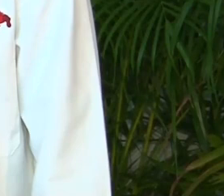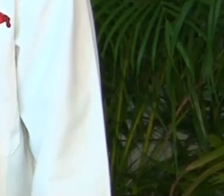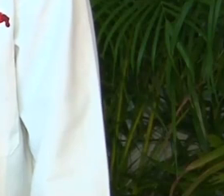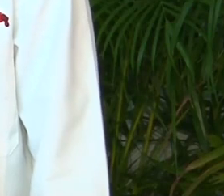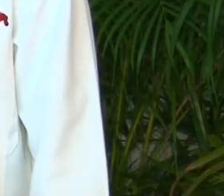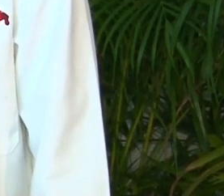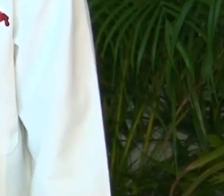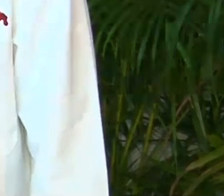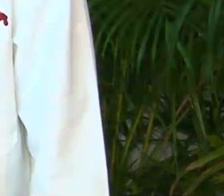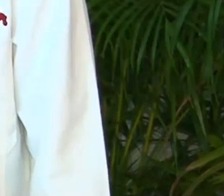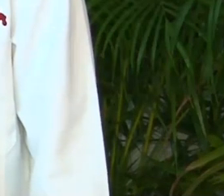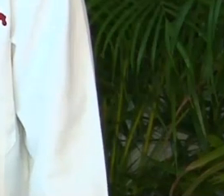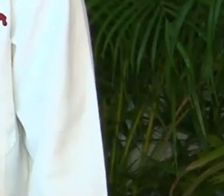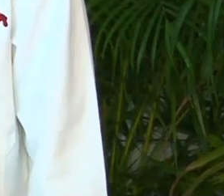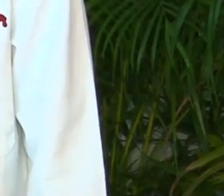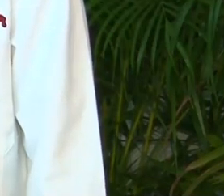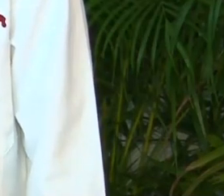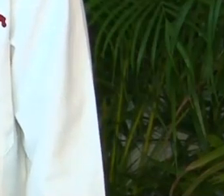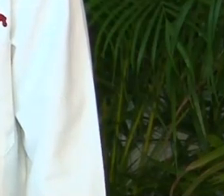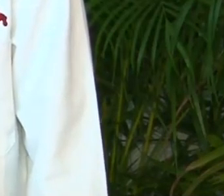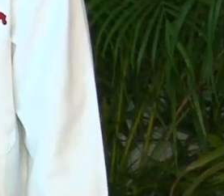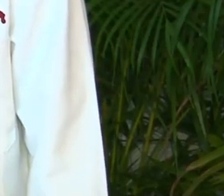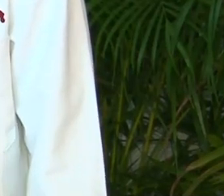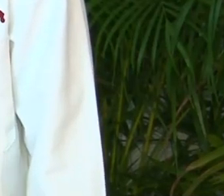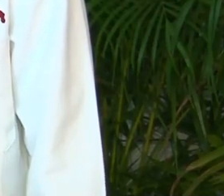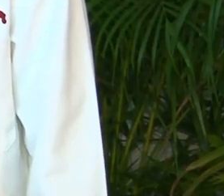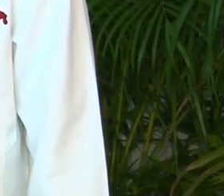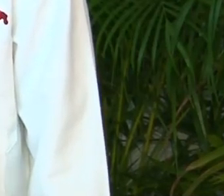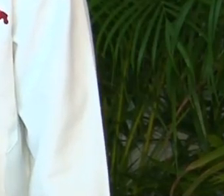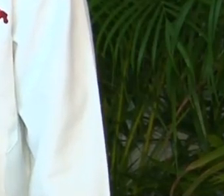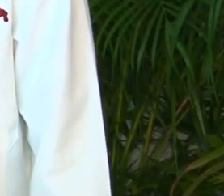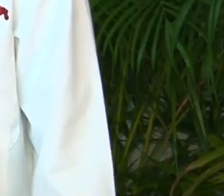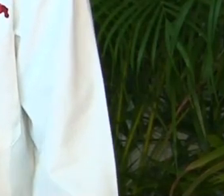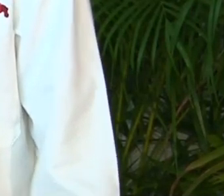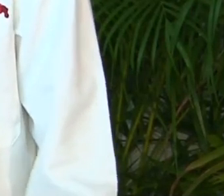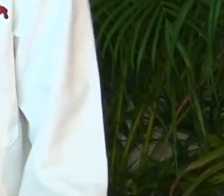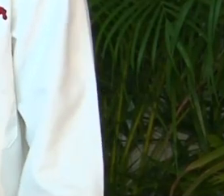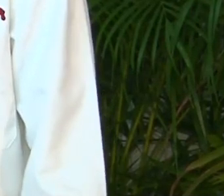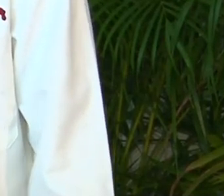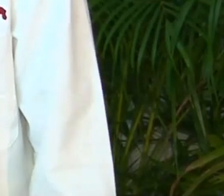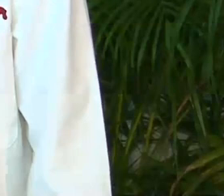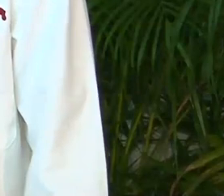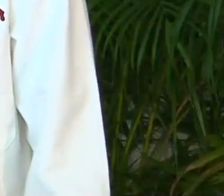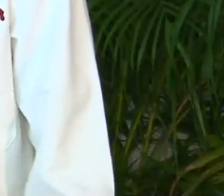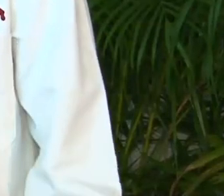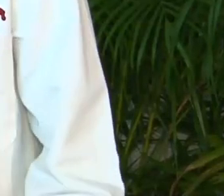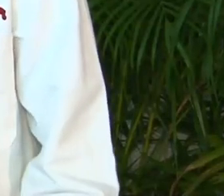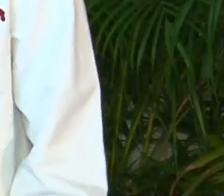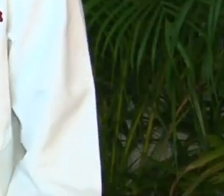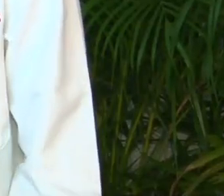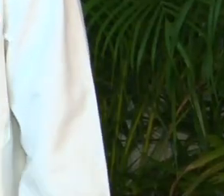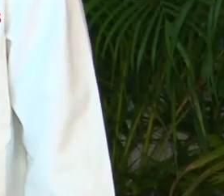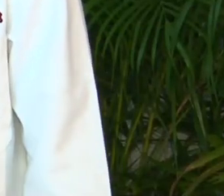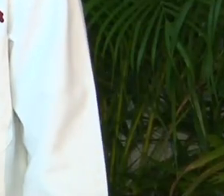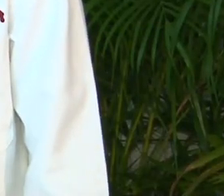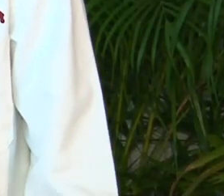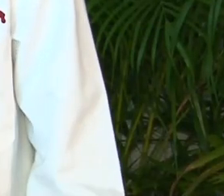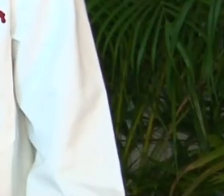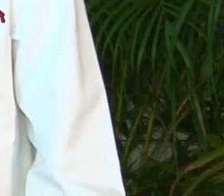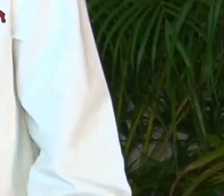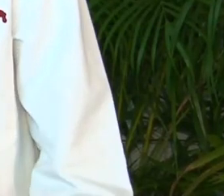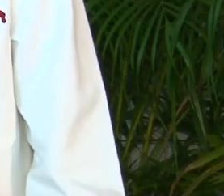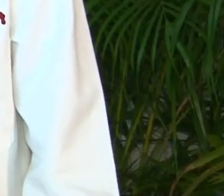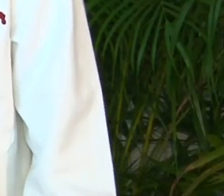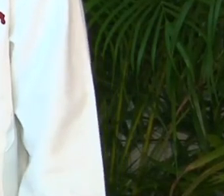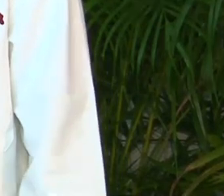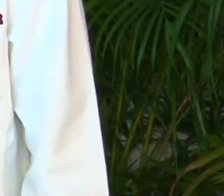casos infectados con la COVID-19, y a partir de todo el proceso que nosotros